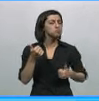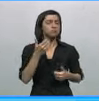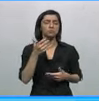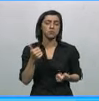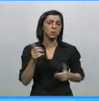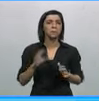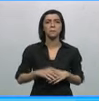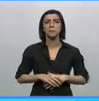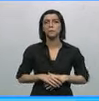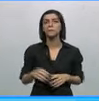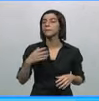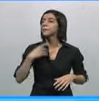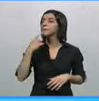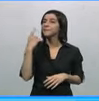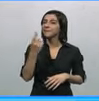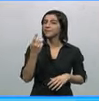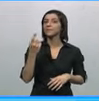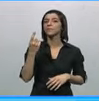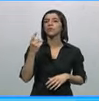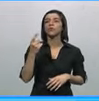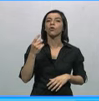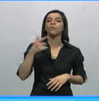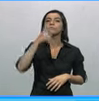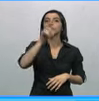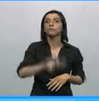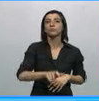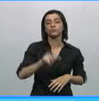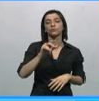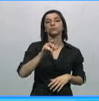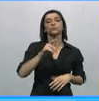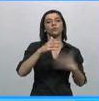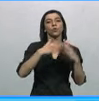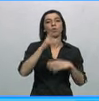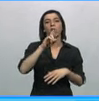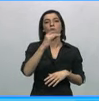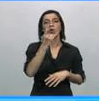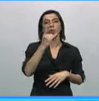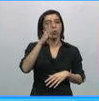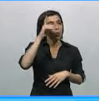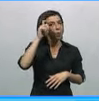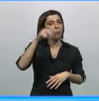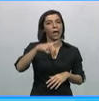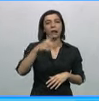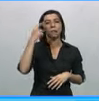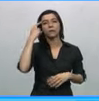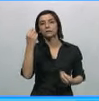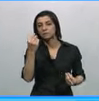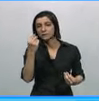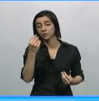¿cómo ves a Marco Rubén, el 9 de ellos, el goleador? ¿La figura del torneo, te parece?